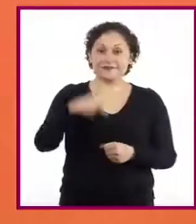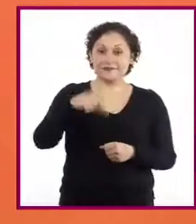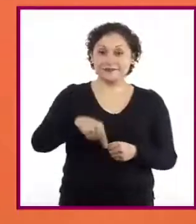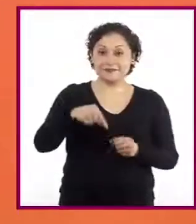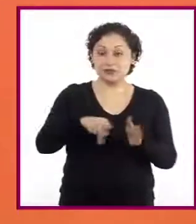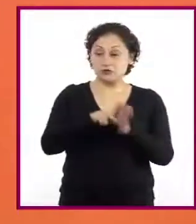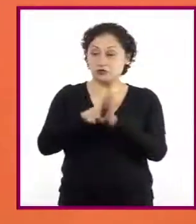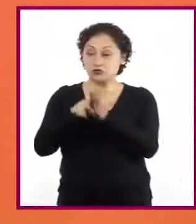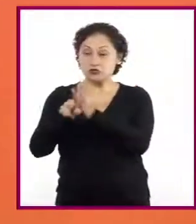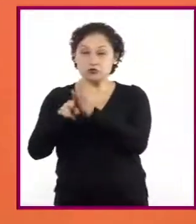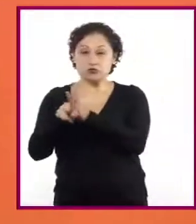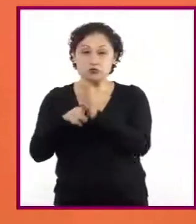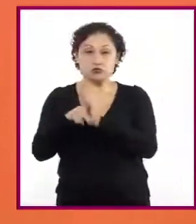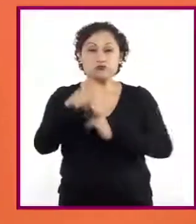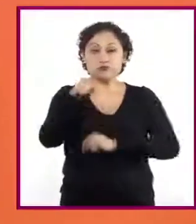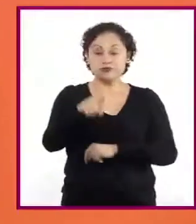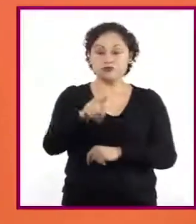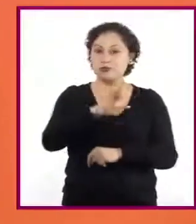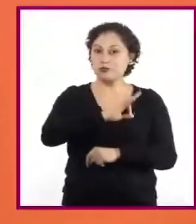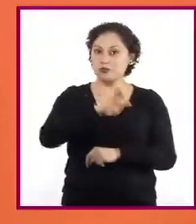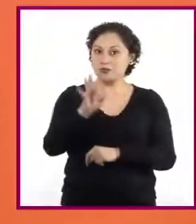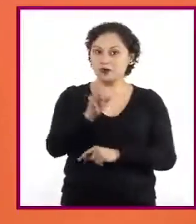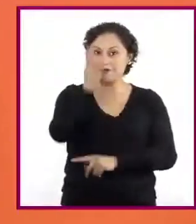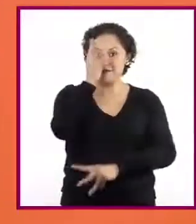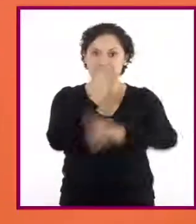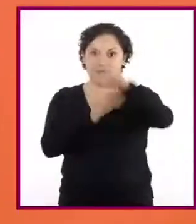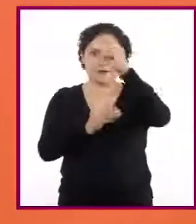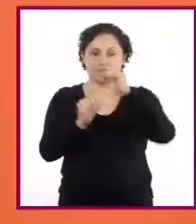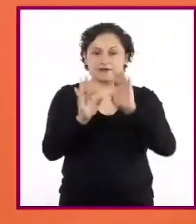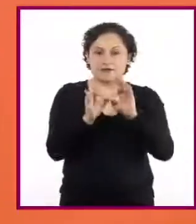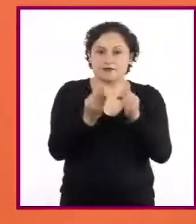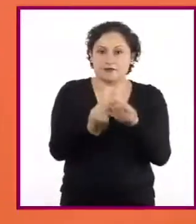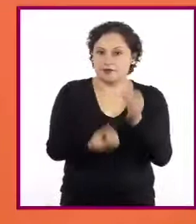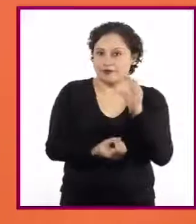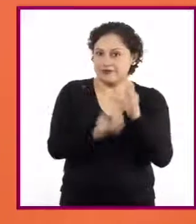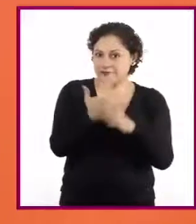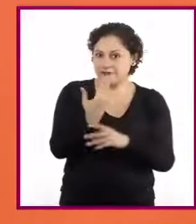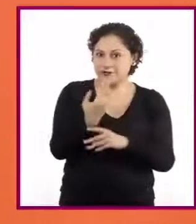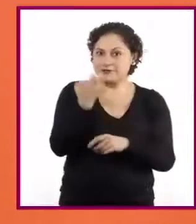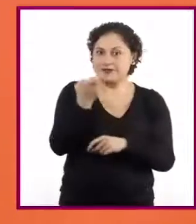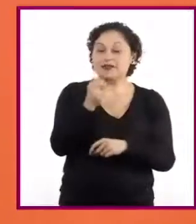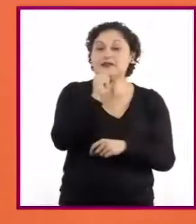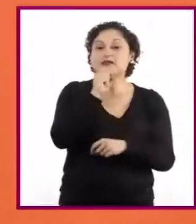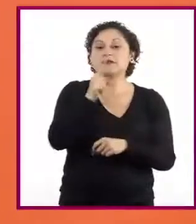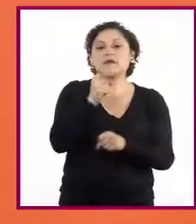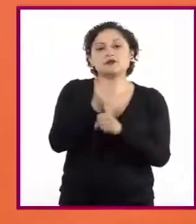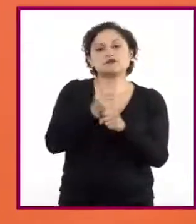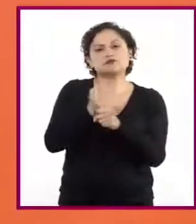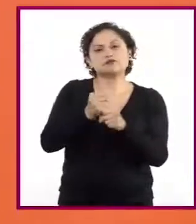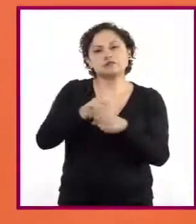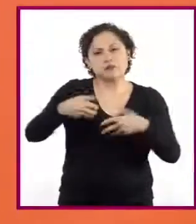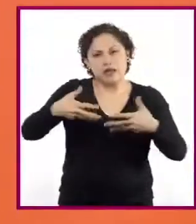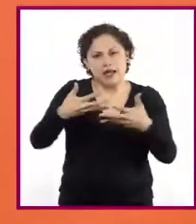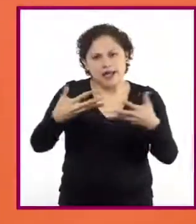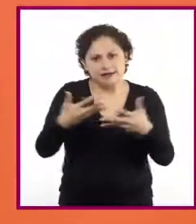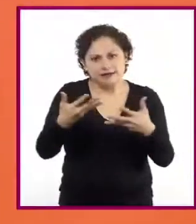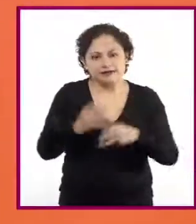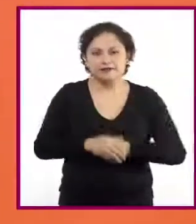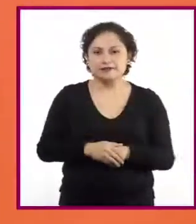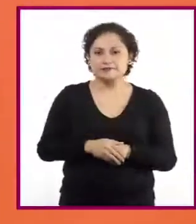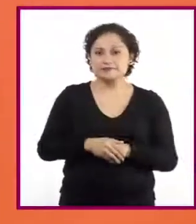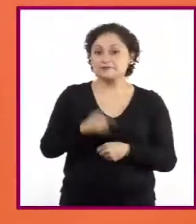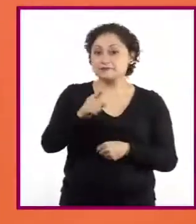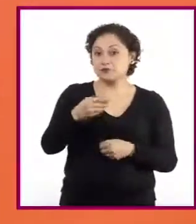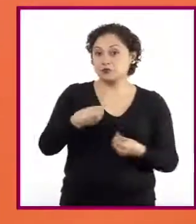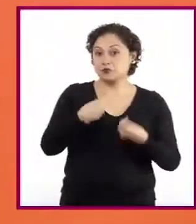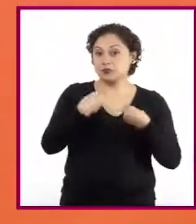una oportunidad para descubrir nuevas estrategias de aprendizaje y poner en práctica habilidades escolares que les ayudarán en su